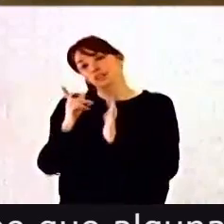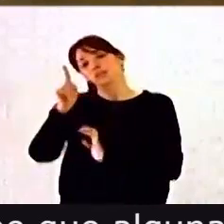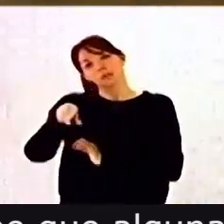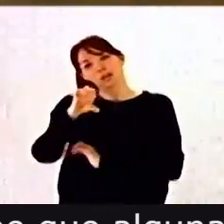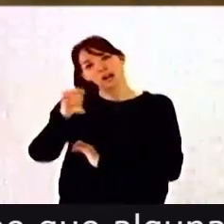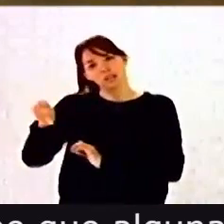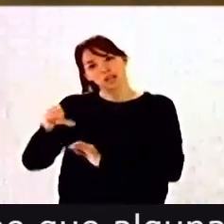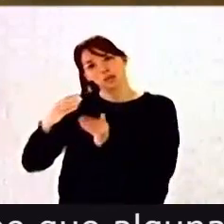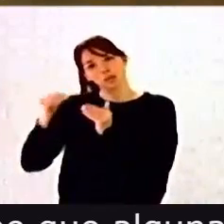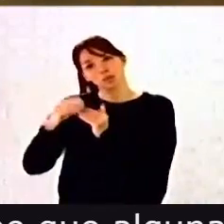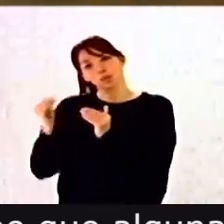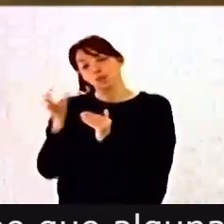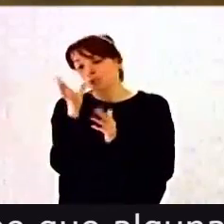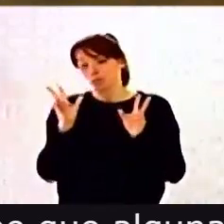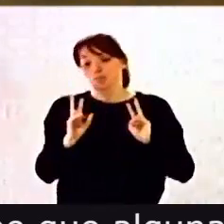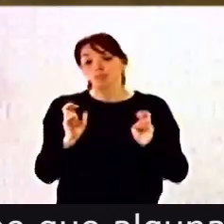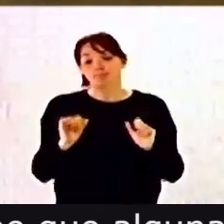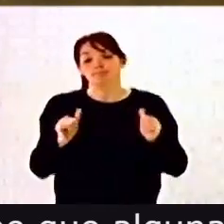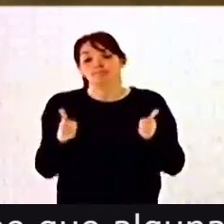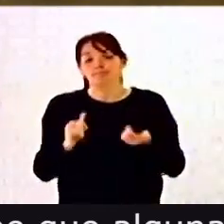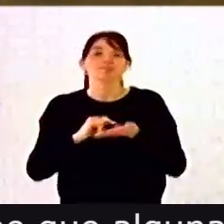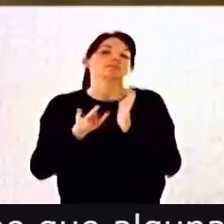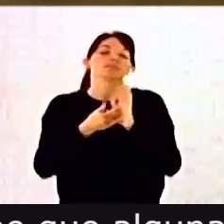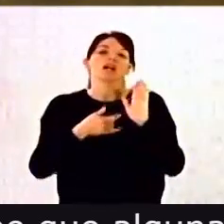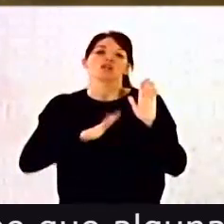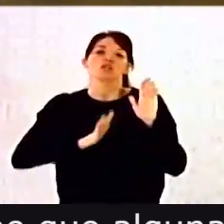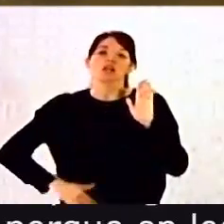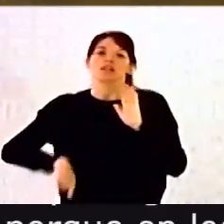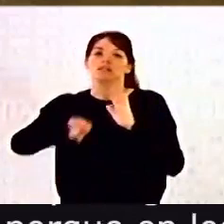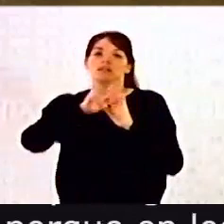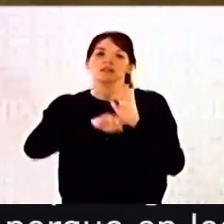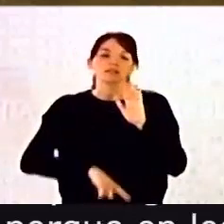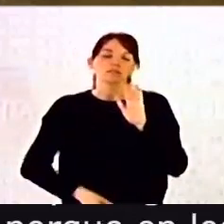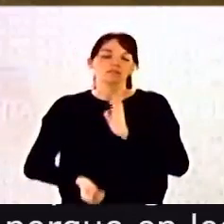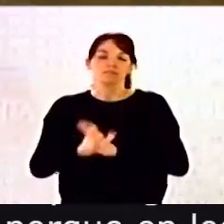momentos, dentro del plan de contingencia, así lo habíamos estimado.